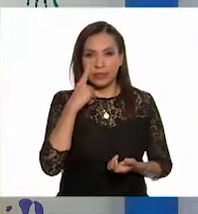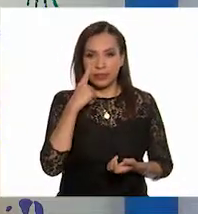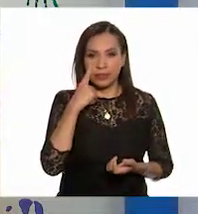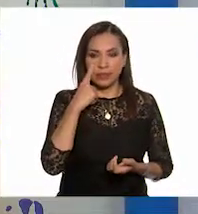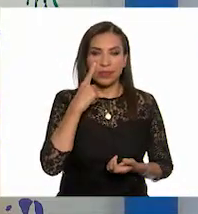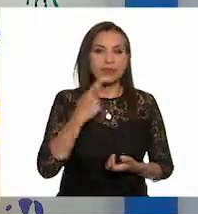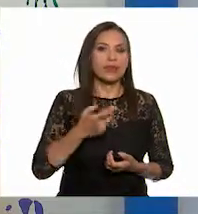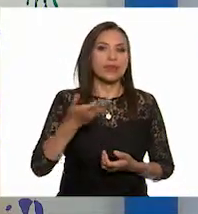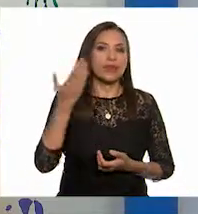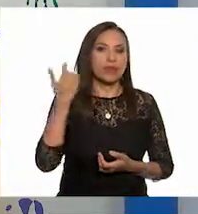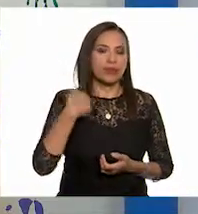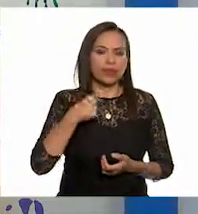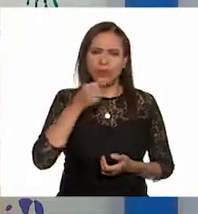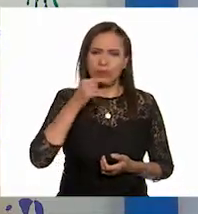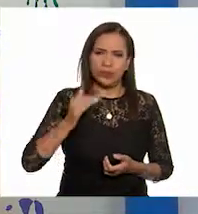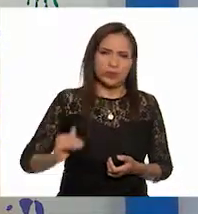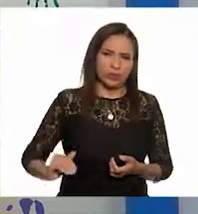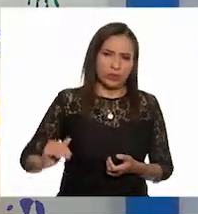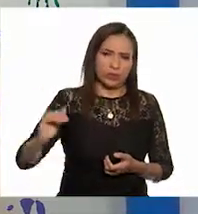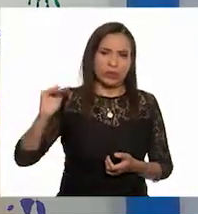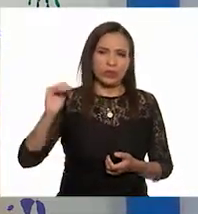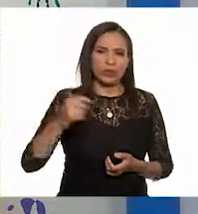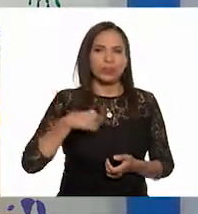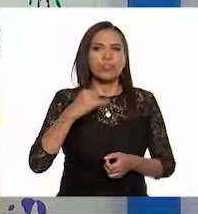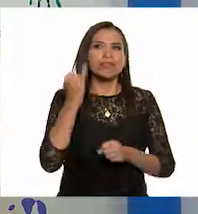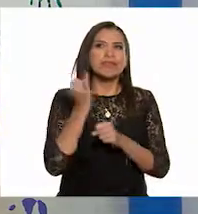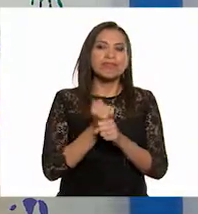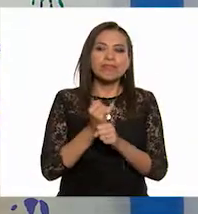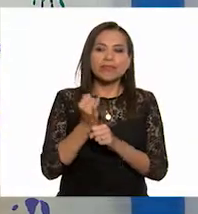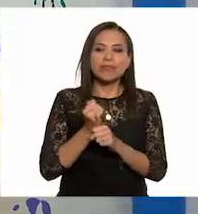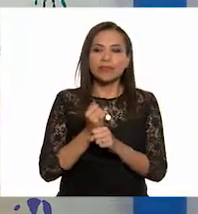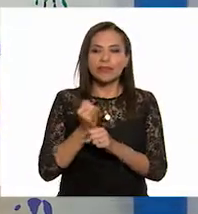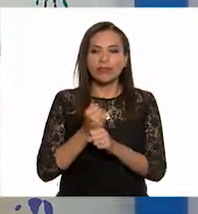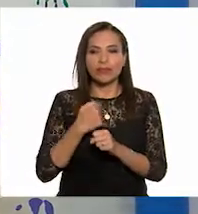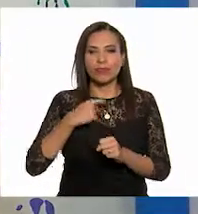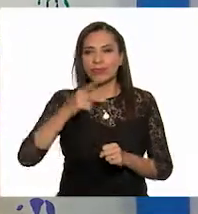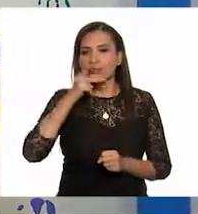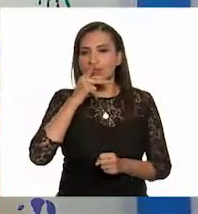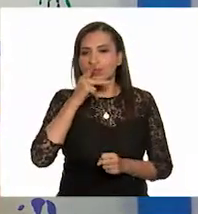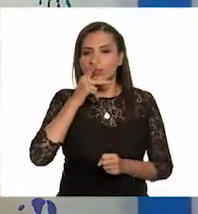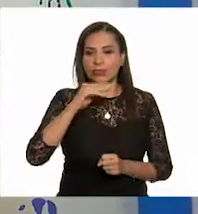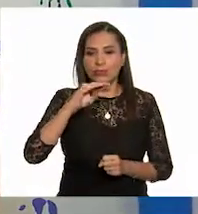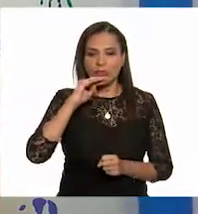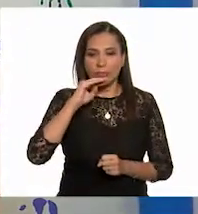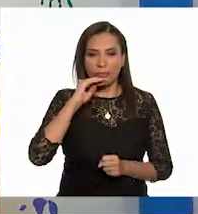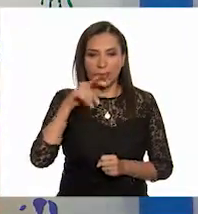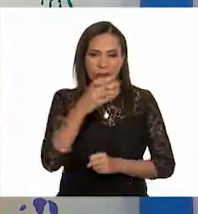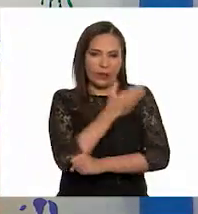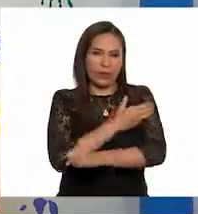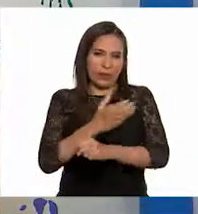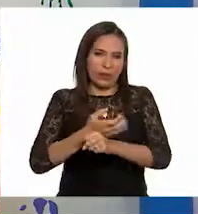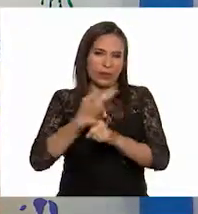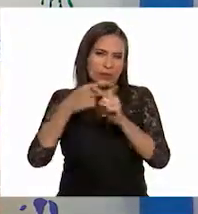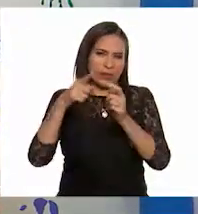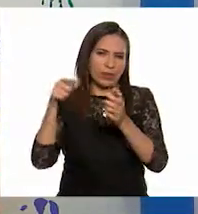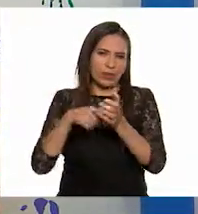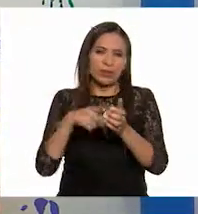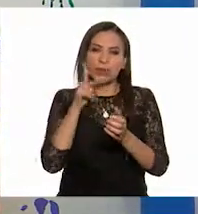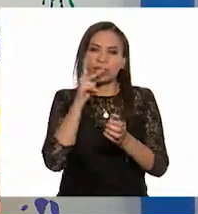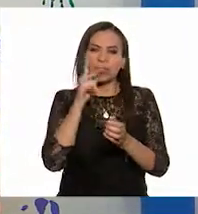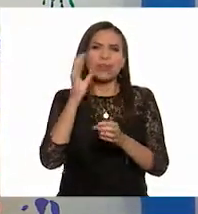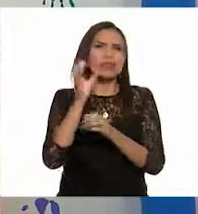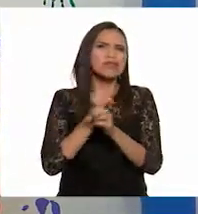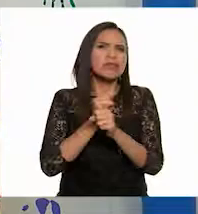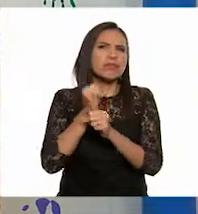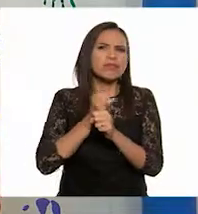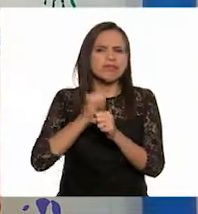que desde que yo era muy pequeño, exploraba con mi padre y lo acompañaba a muchas expediciones